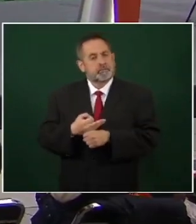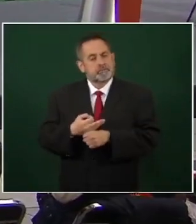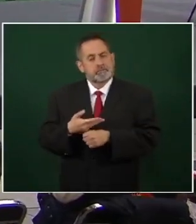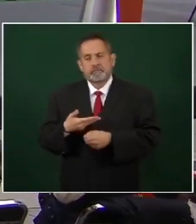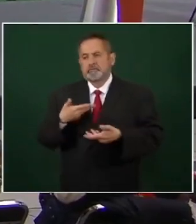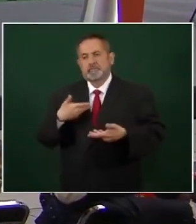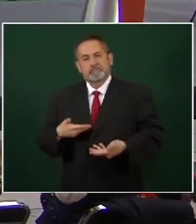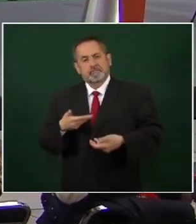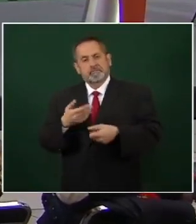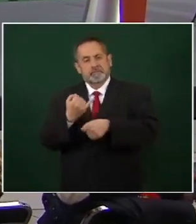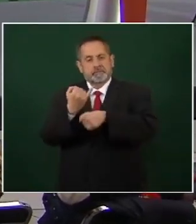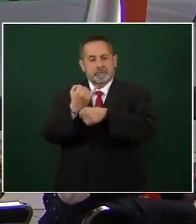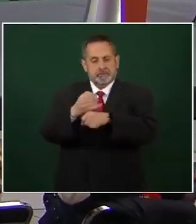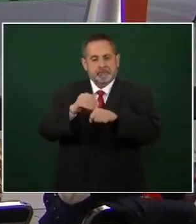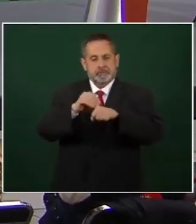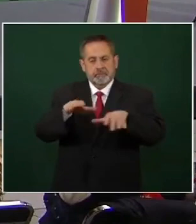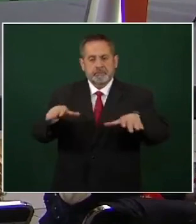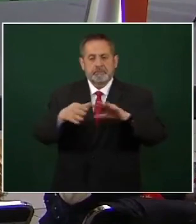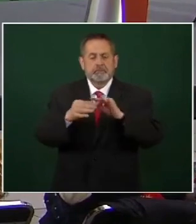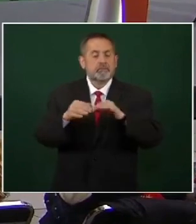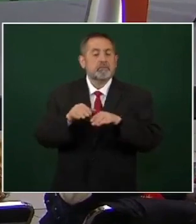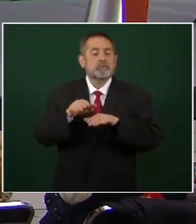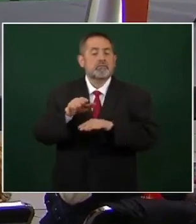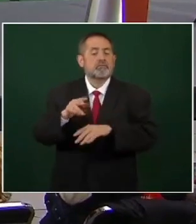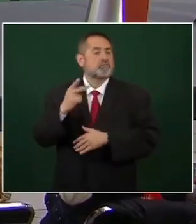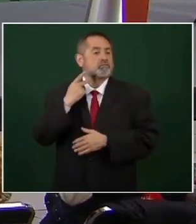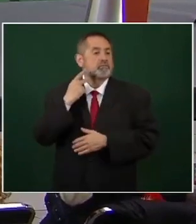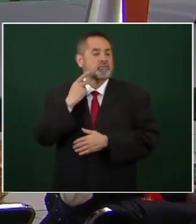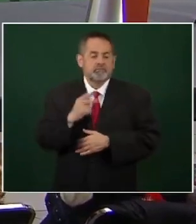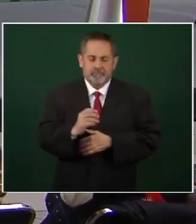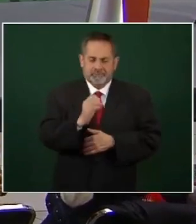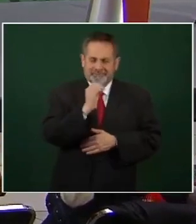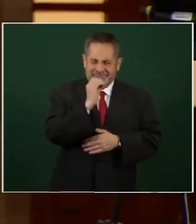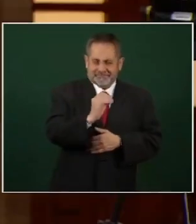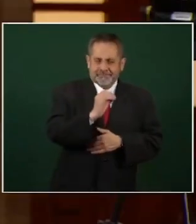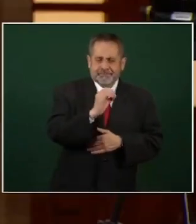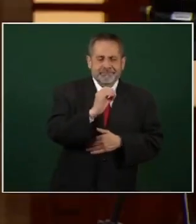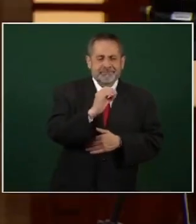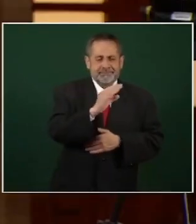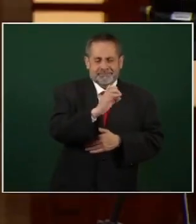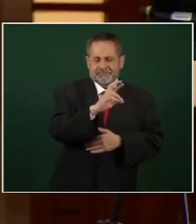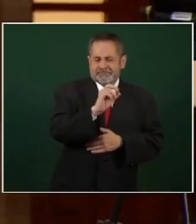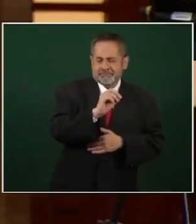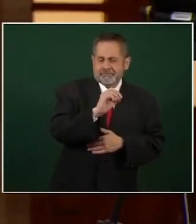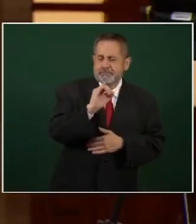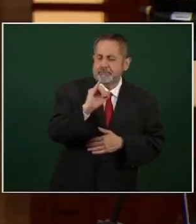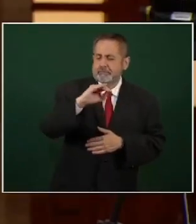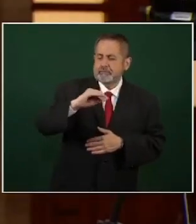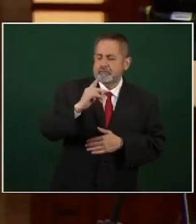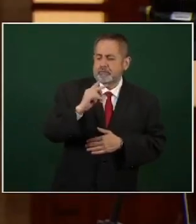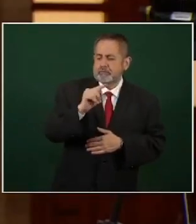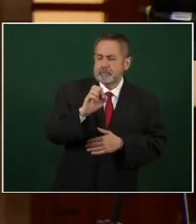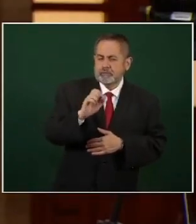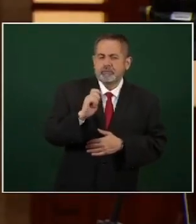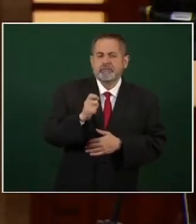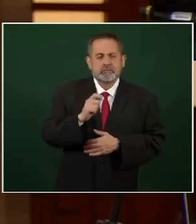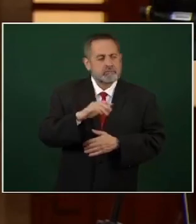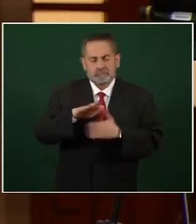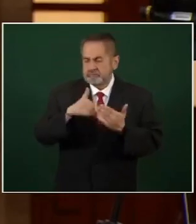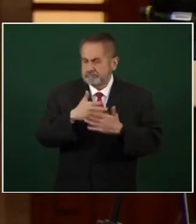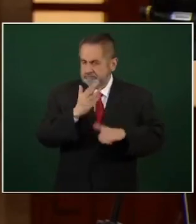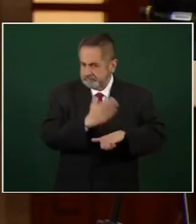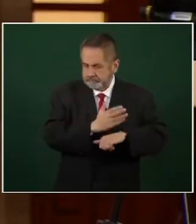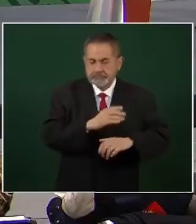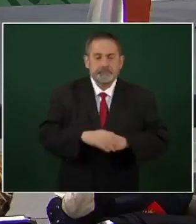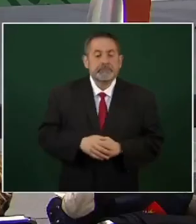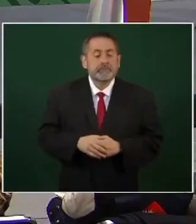informar sobre la política de cero impunidad implementada por el Gobierno de México. Adelante, esto en el periodo del